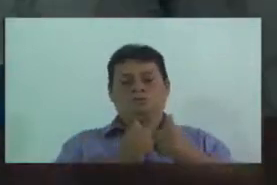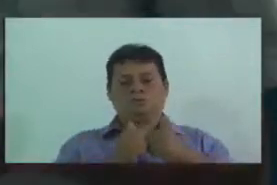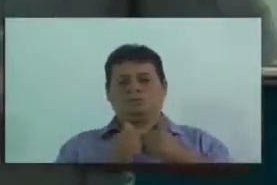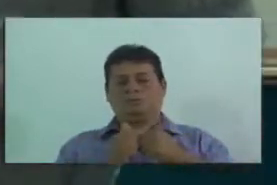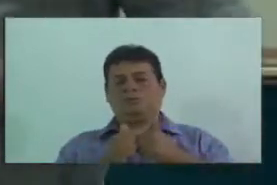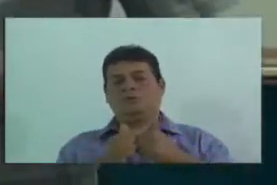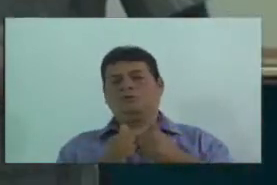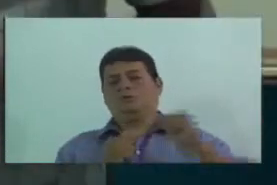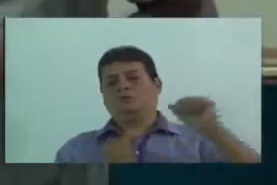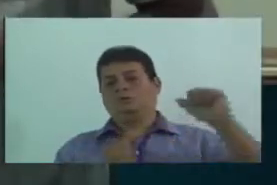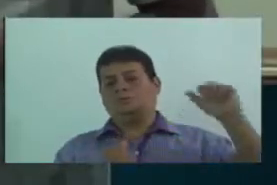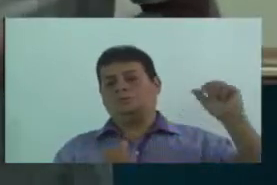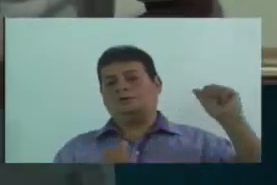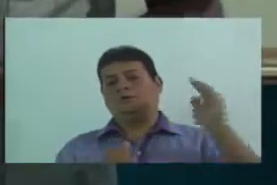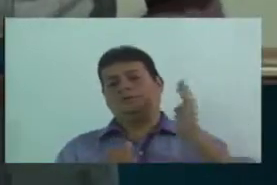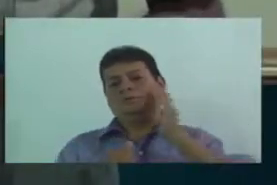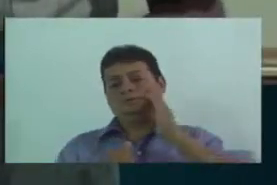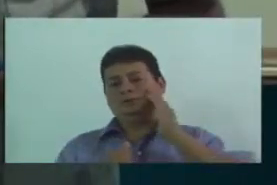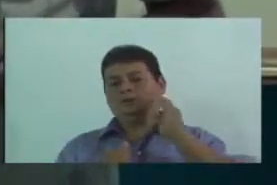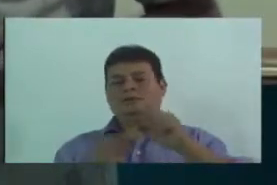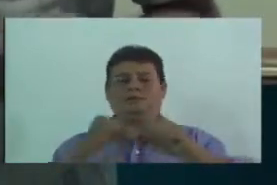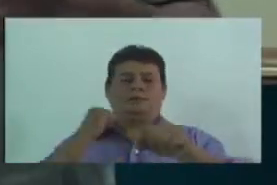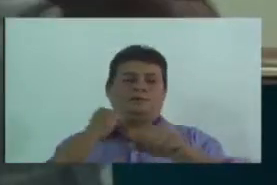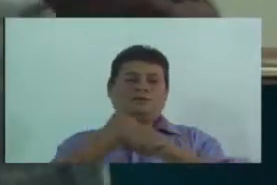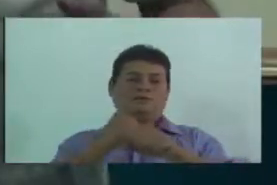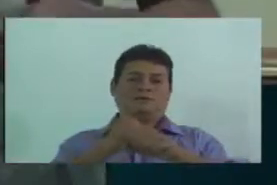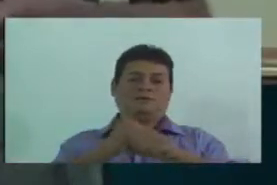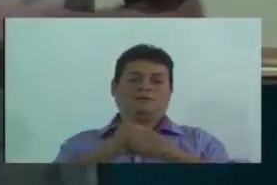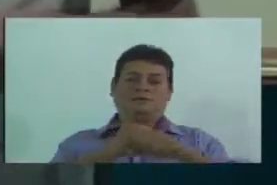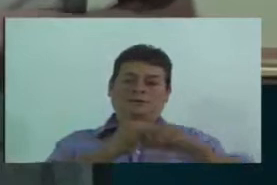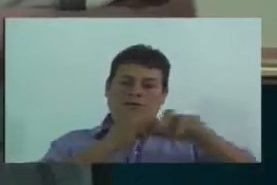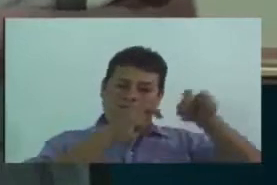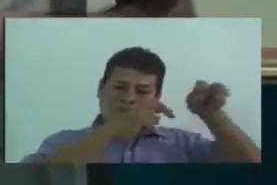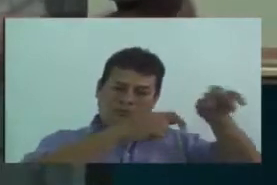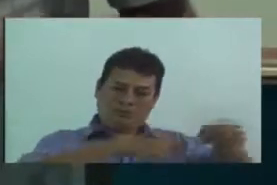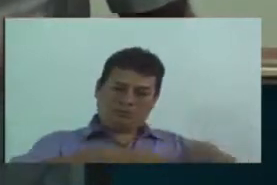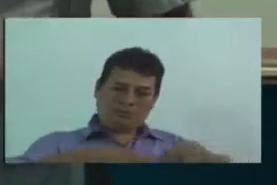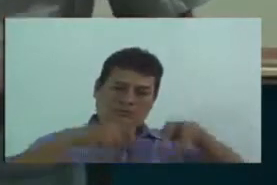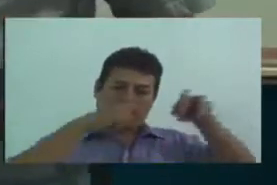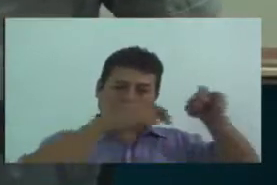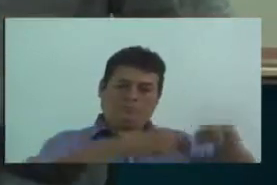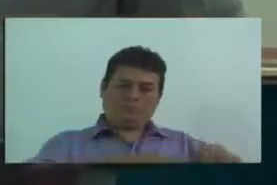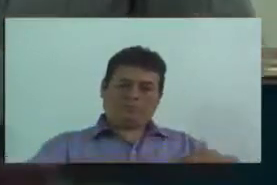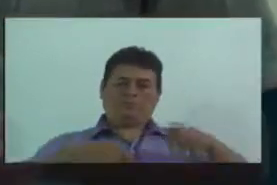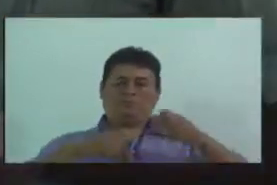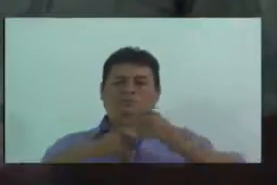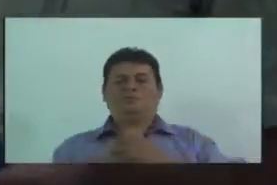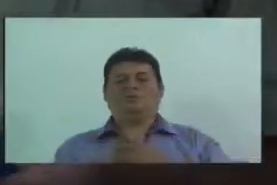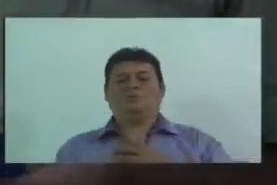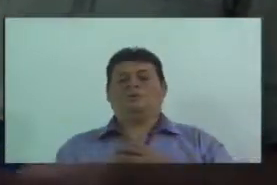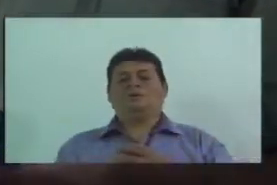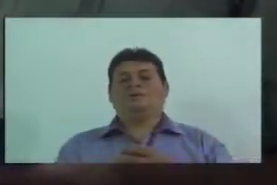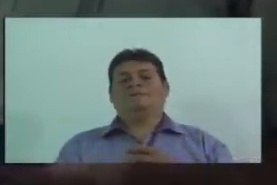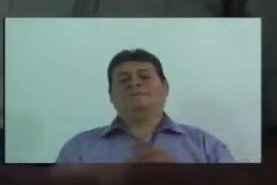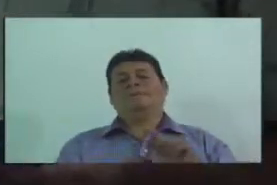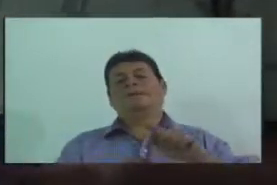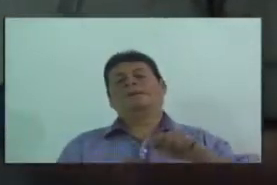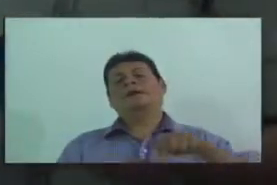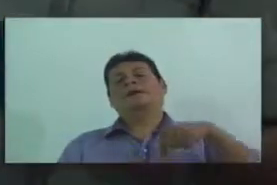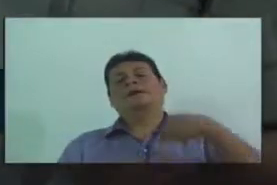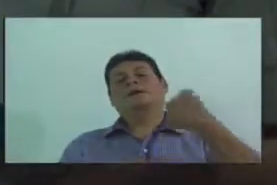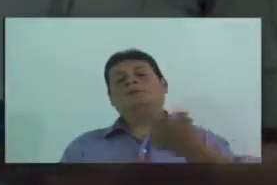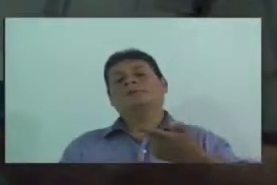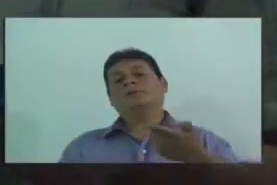jicuey, omba pojina, oye, mi tu, jicuey, ja, pe oye, mi tuba, o huera ja. Jina